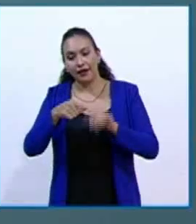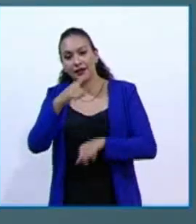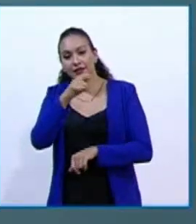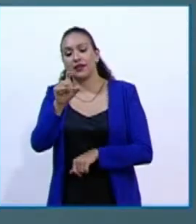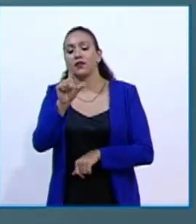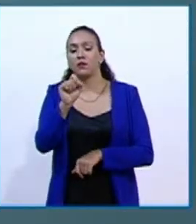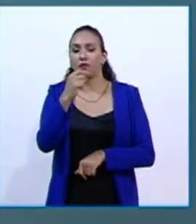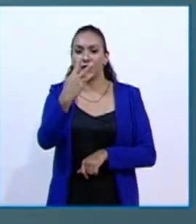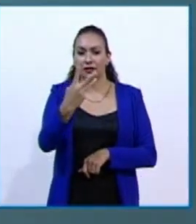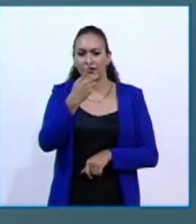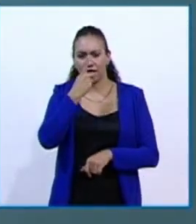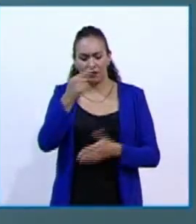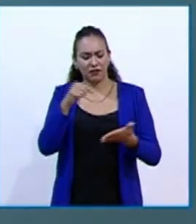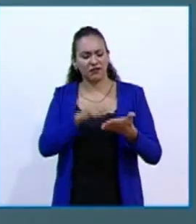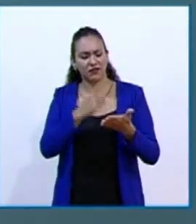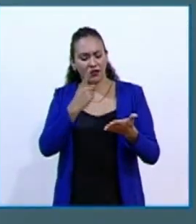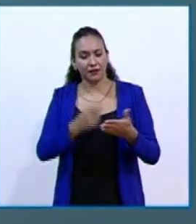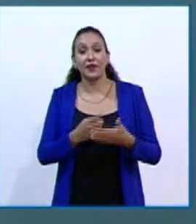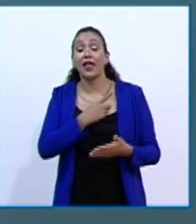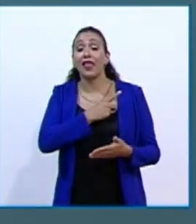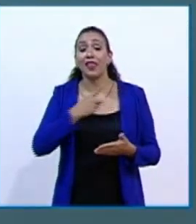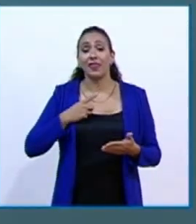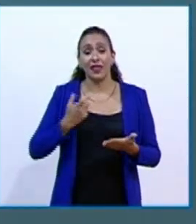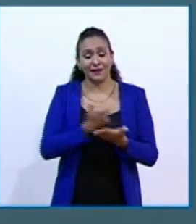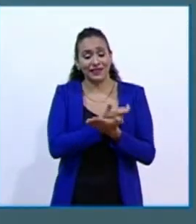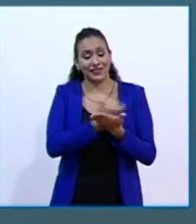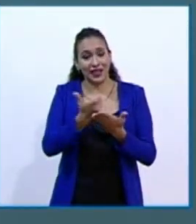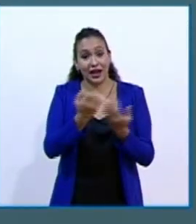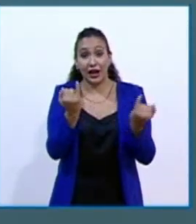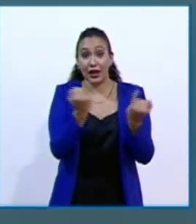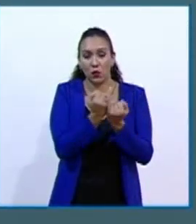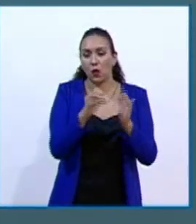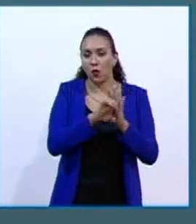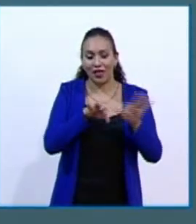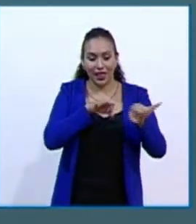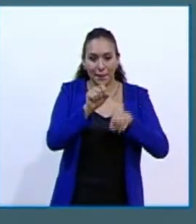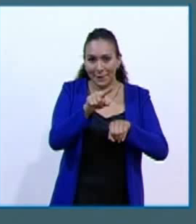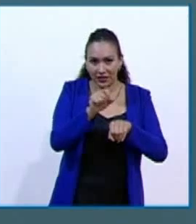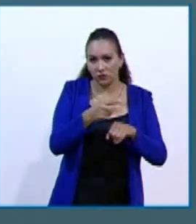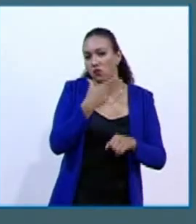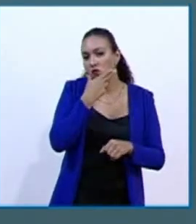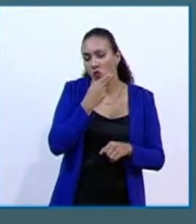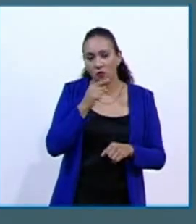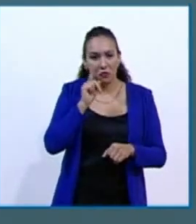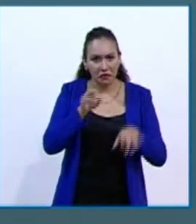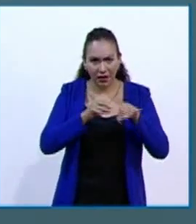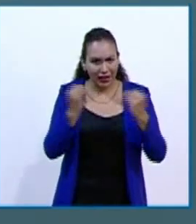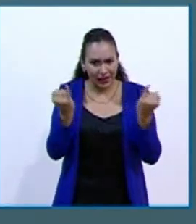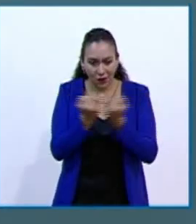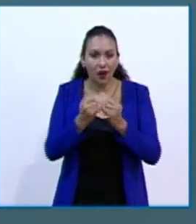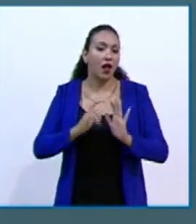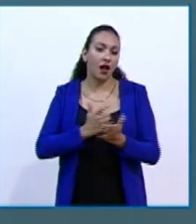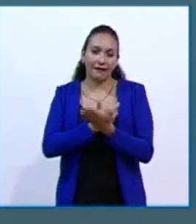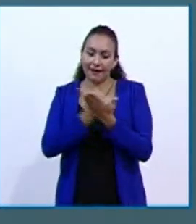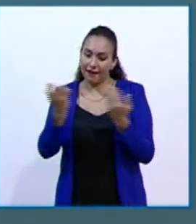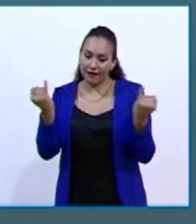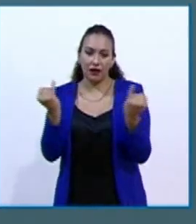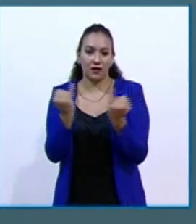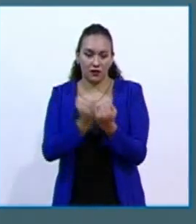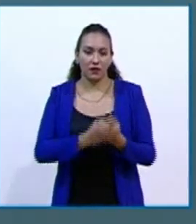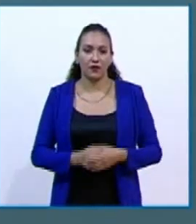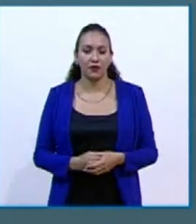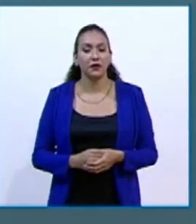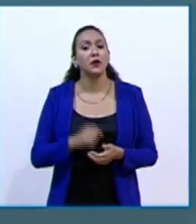que indica que debe existir un salario igual para un trabajo de igual valor. Además, México ratificó el Convenio sobre Igualdad